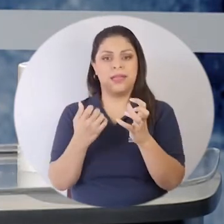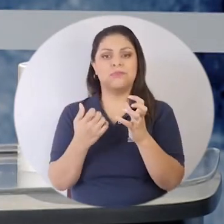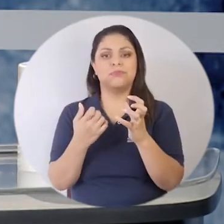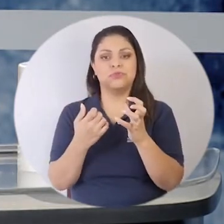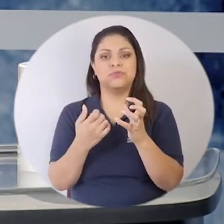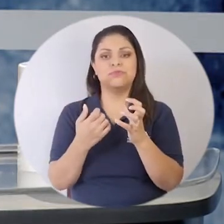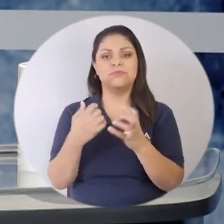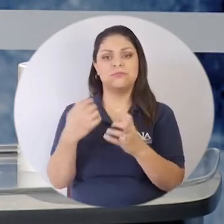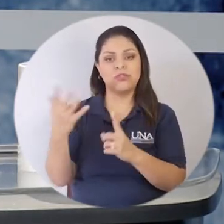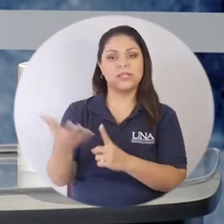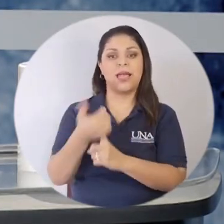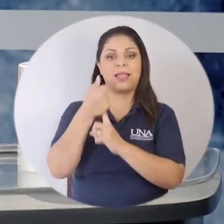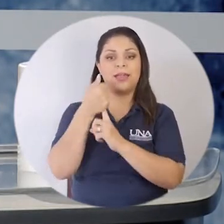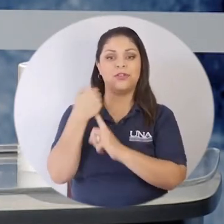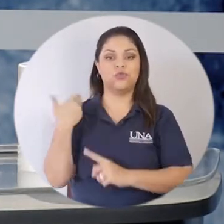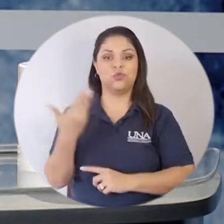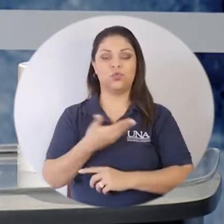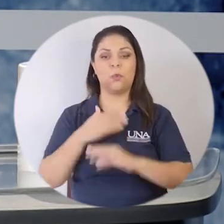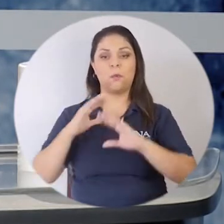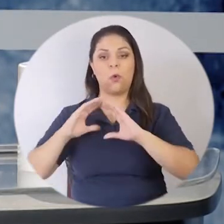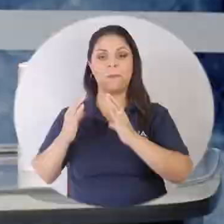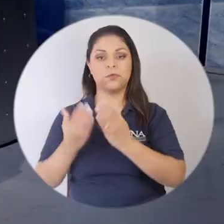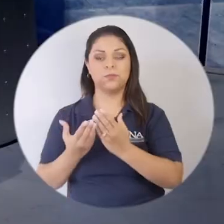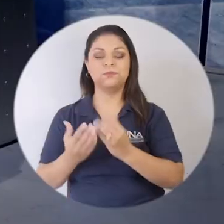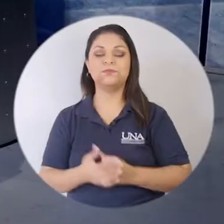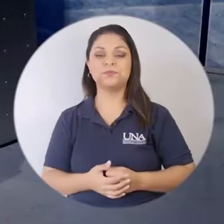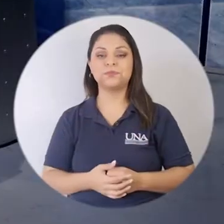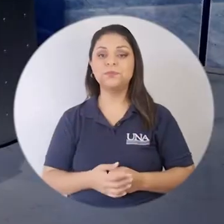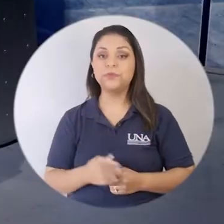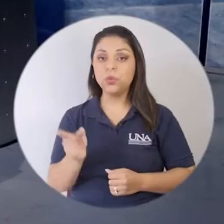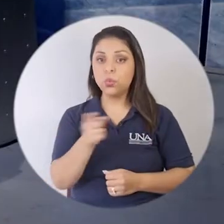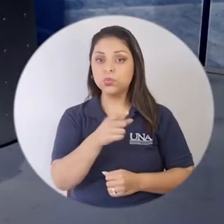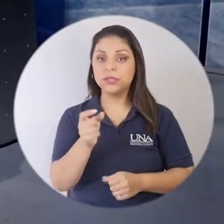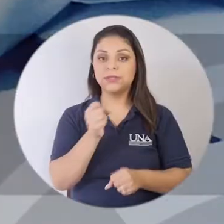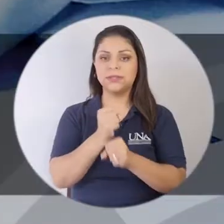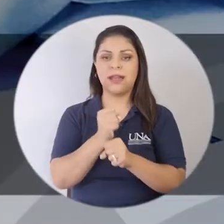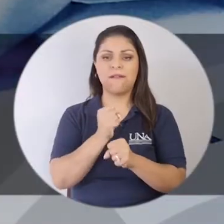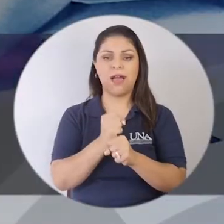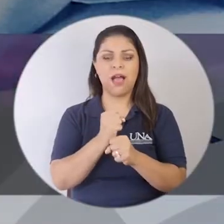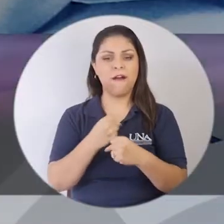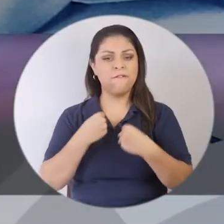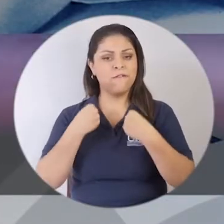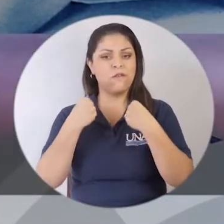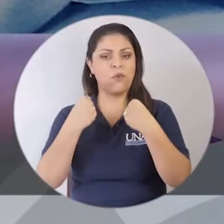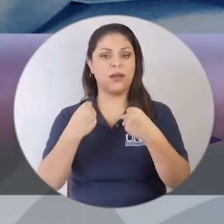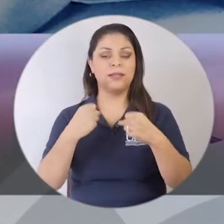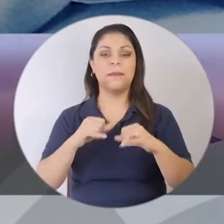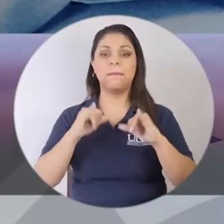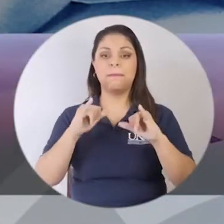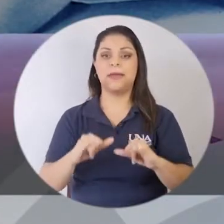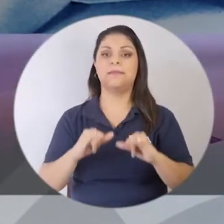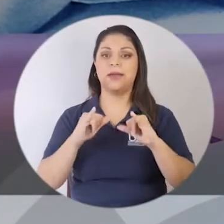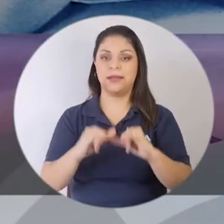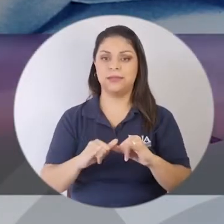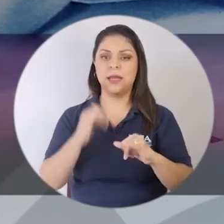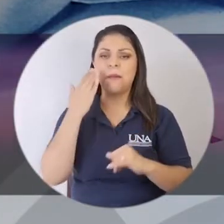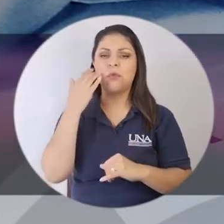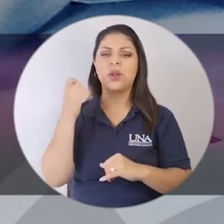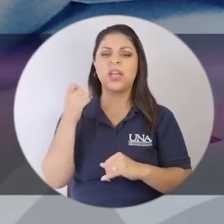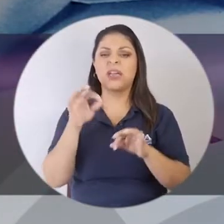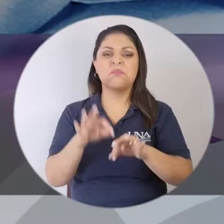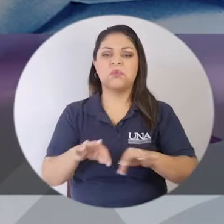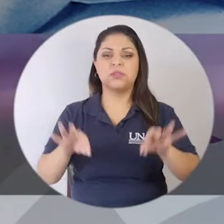quisiéramos rescatar como comisión. Ustedes trabajan fuertemente en el tema de la permanencia. ¿Por qué es esto tan importante?